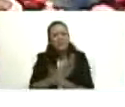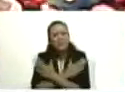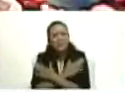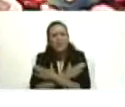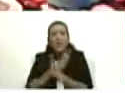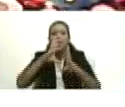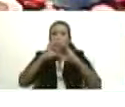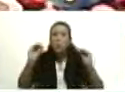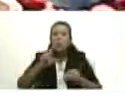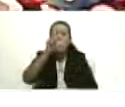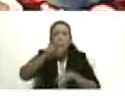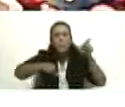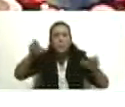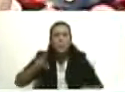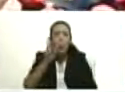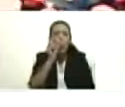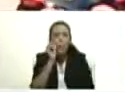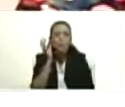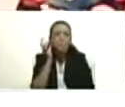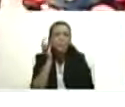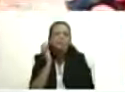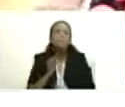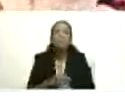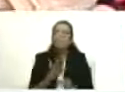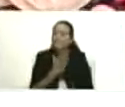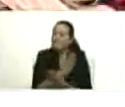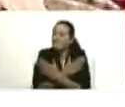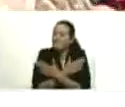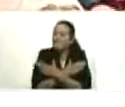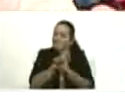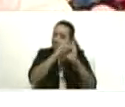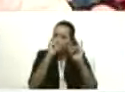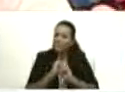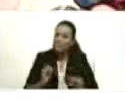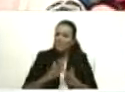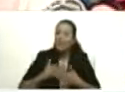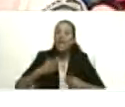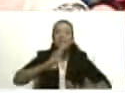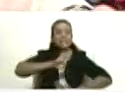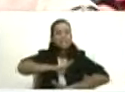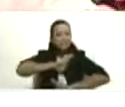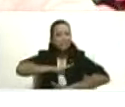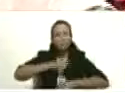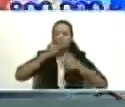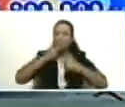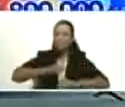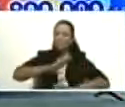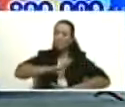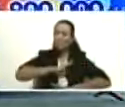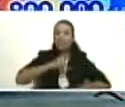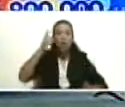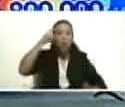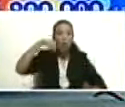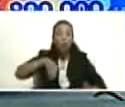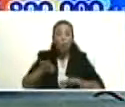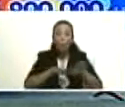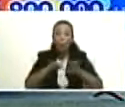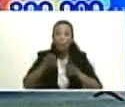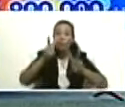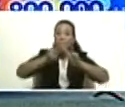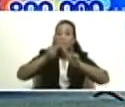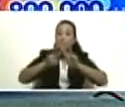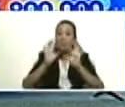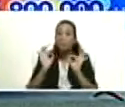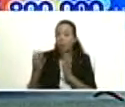todos y todas. Felicidad, verdaderamente satisfacción. Hoy, jueves de vivienda, bueno,